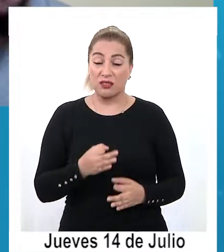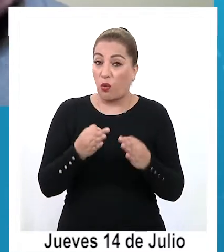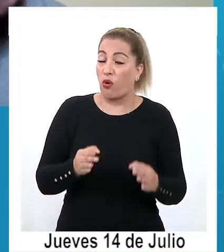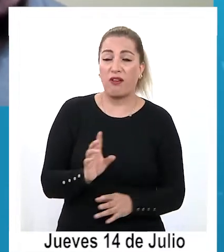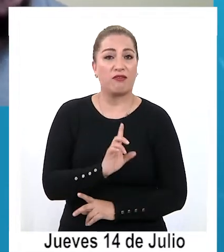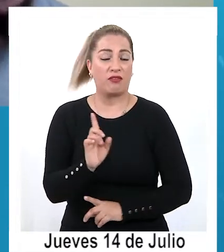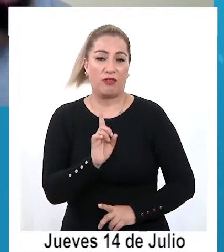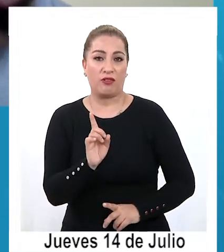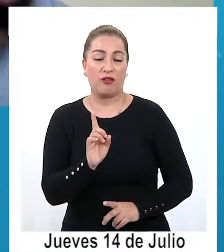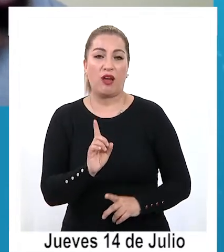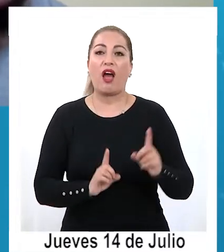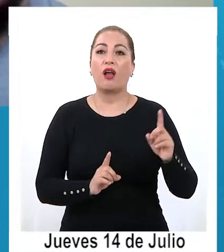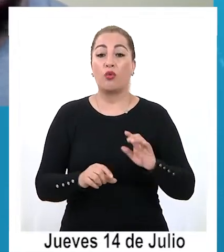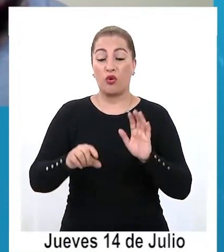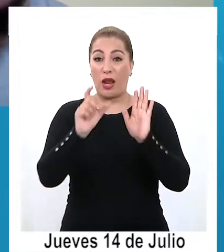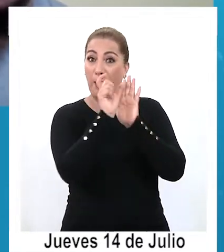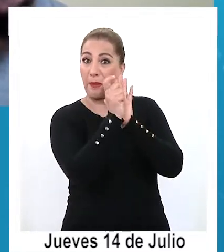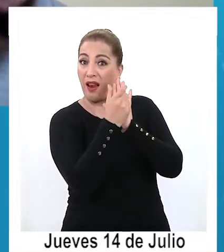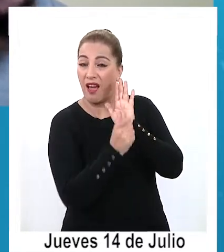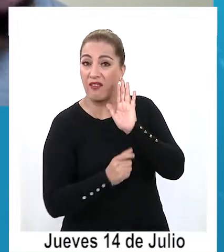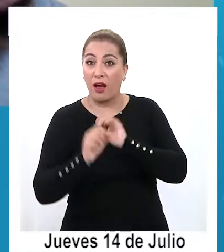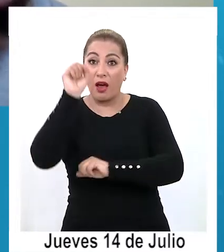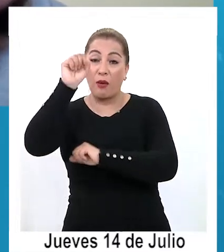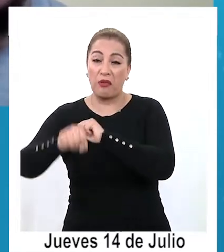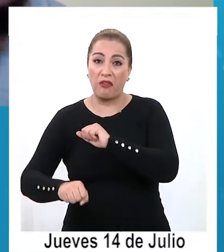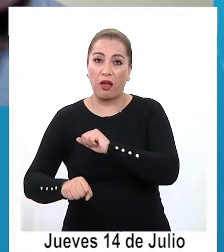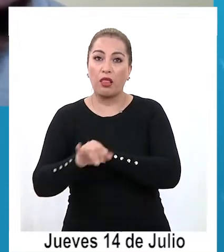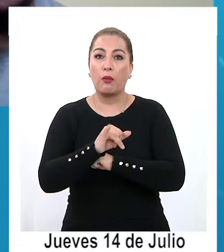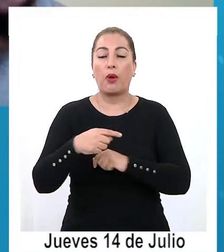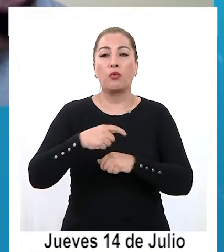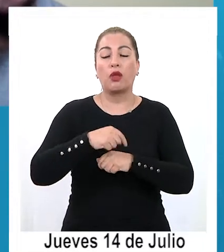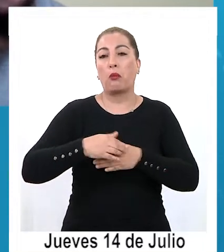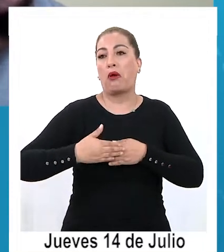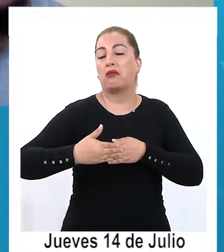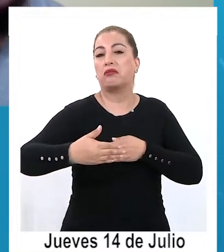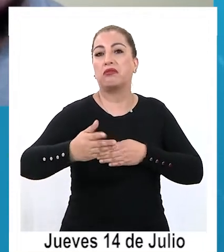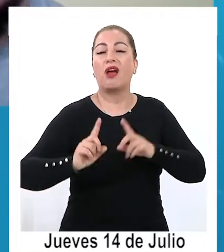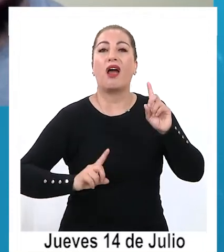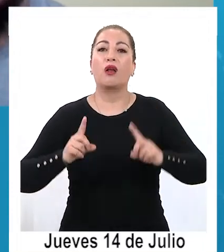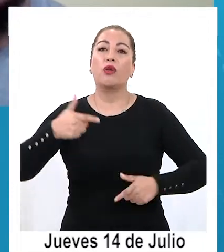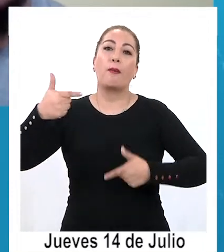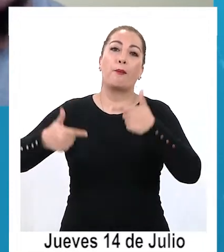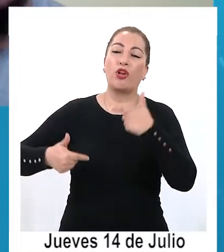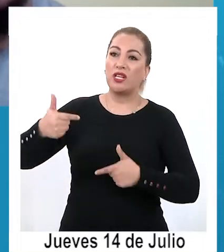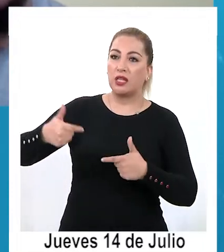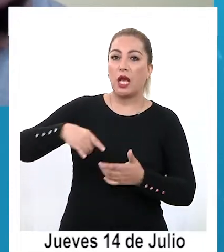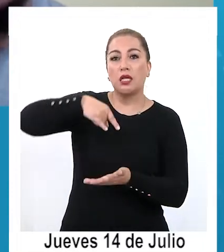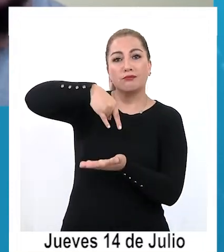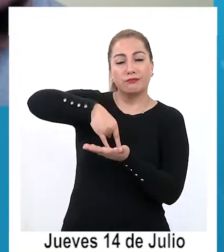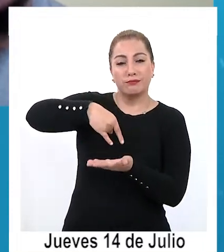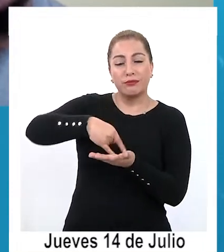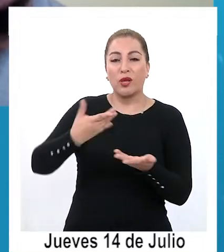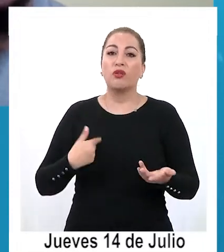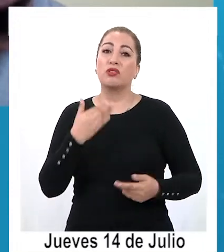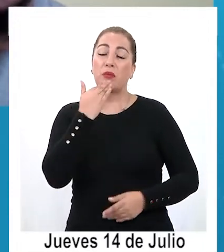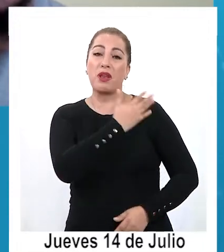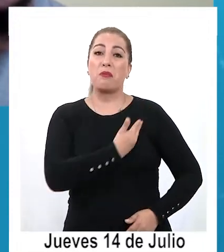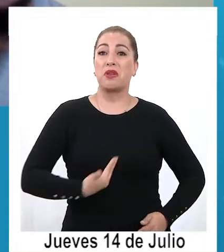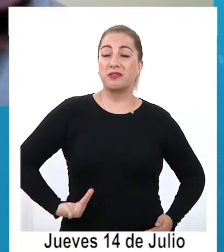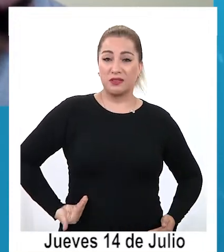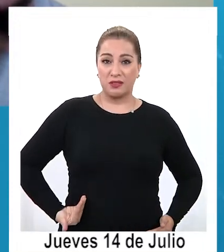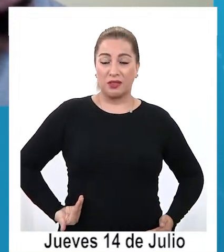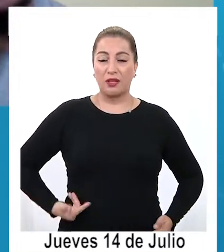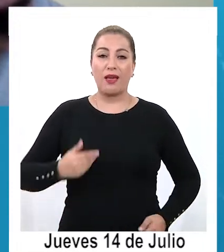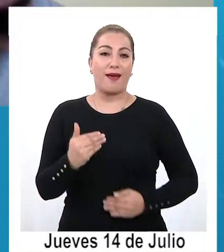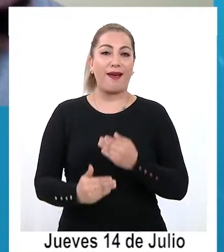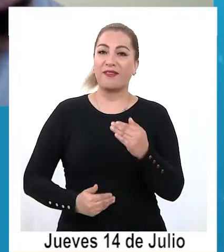bueno, si se llegara a aprobar el texto, podría pasar harto tiempo dependiendo de las voluntades políticas del Congreso o del presidente, del futuro presidente,